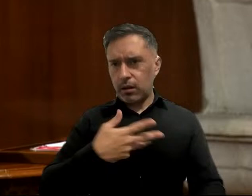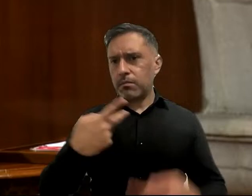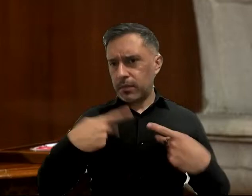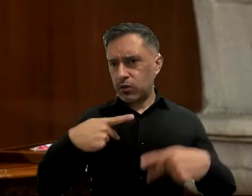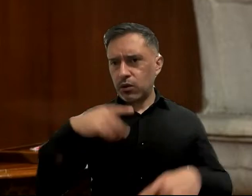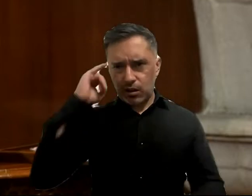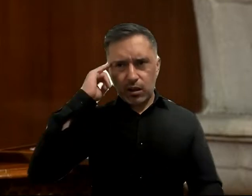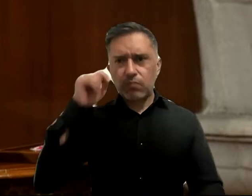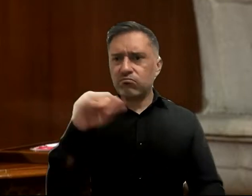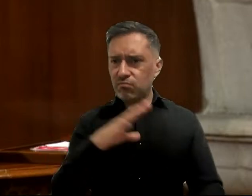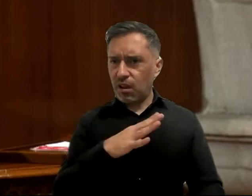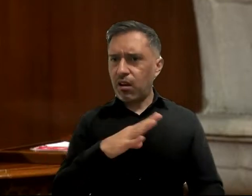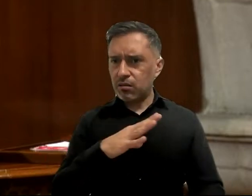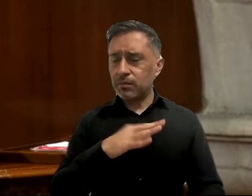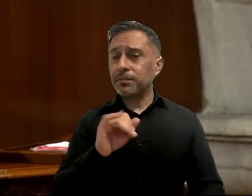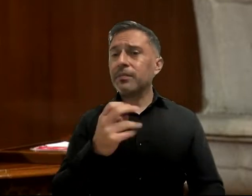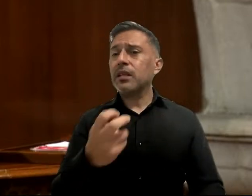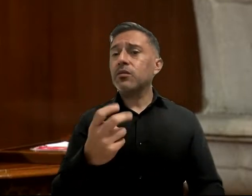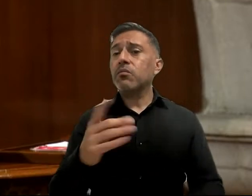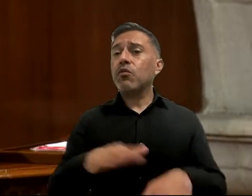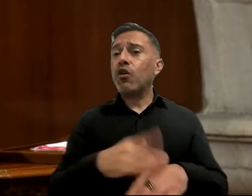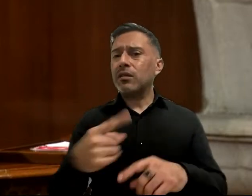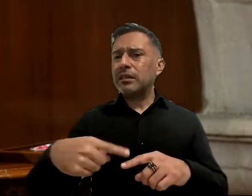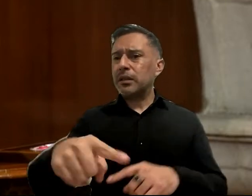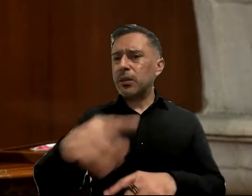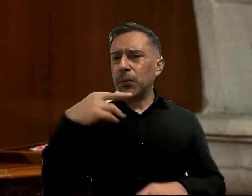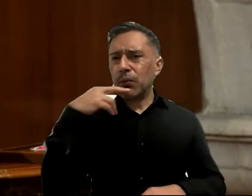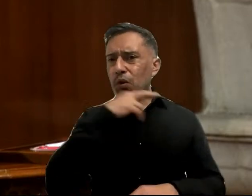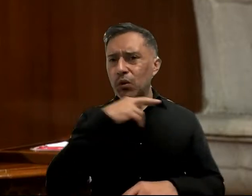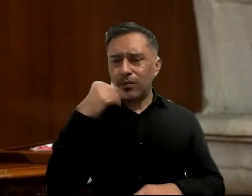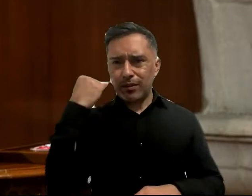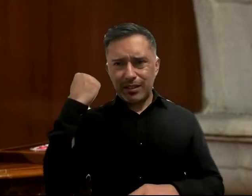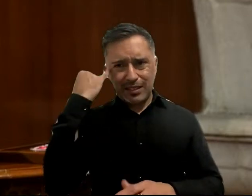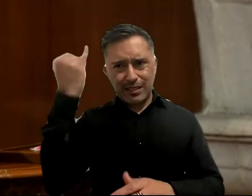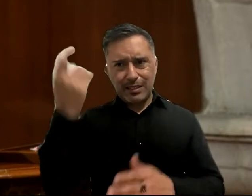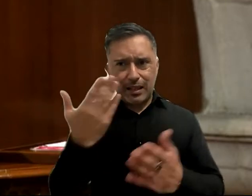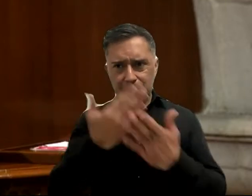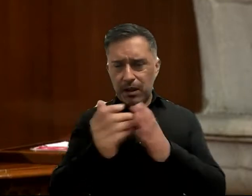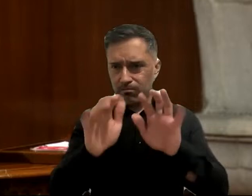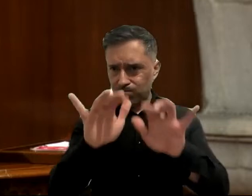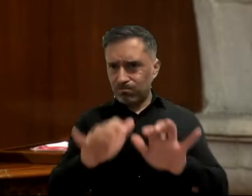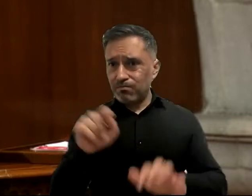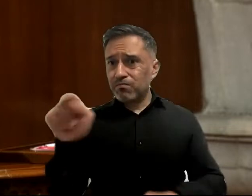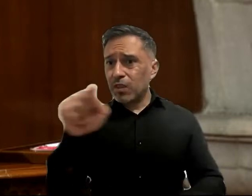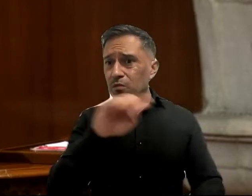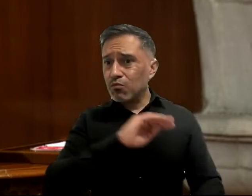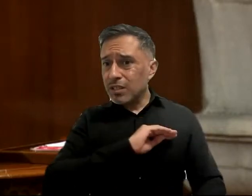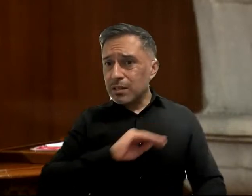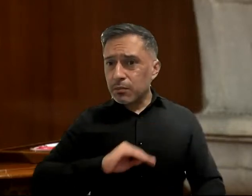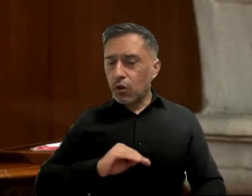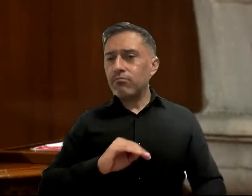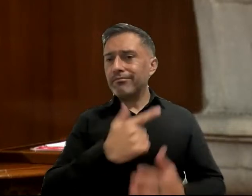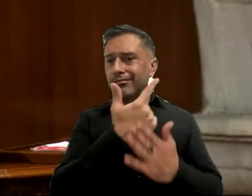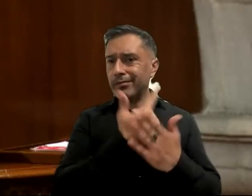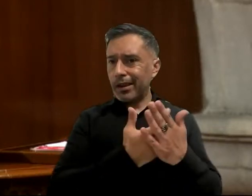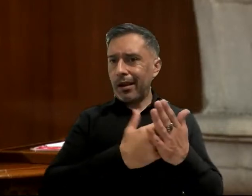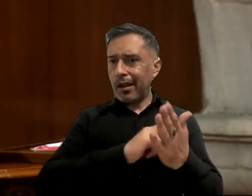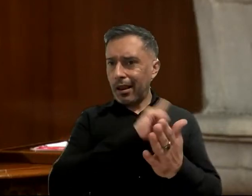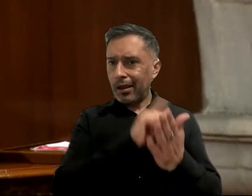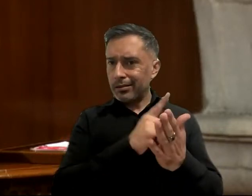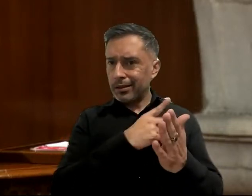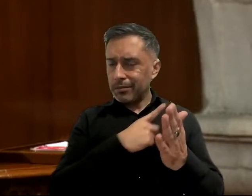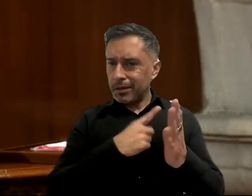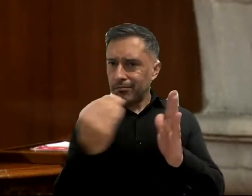con independencia de que en breve estaré presentando la iniciativa para que esos municipios sean incorporados expresamente en la ley para